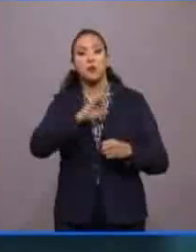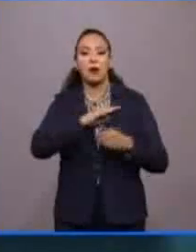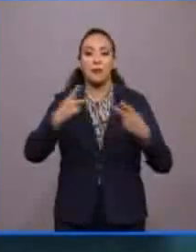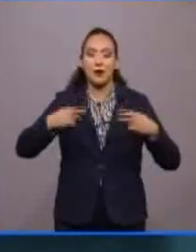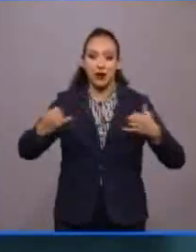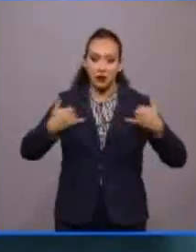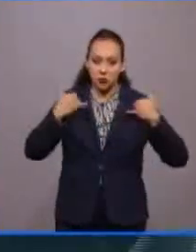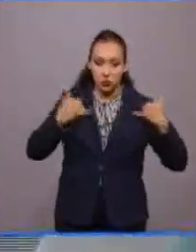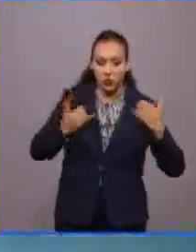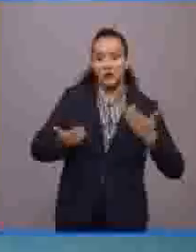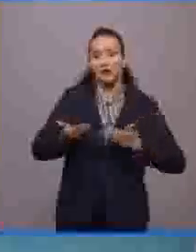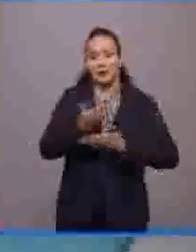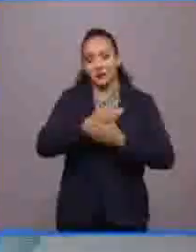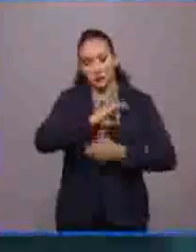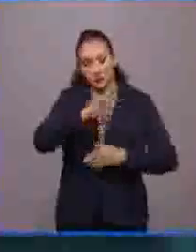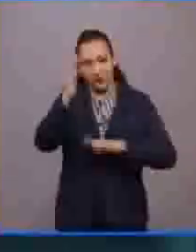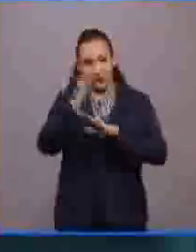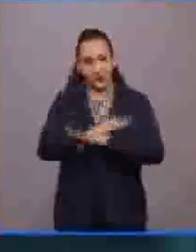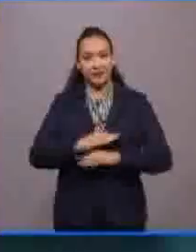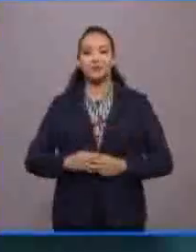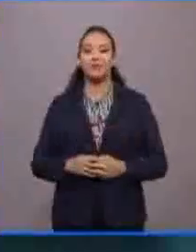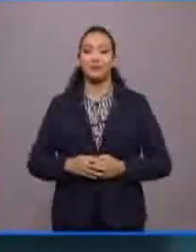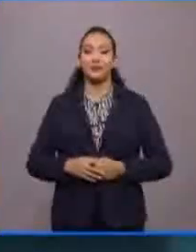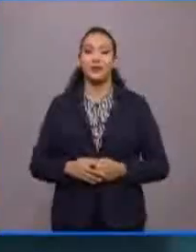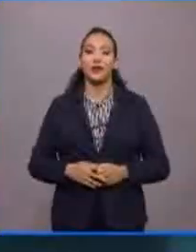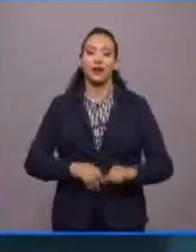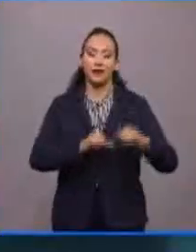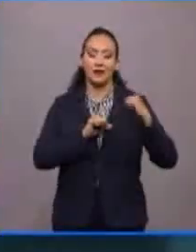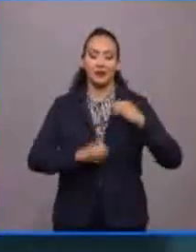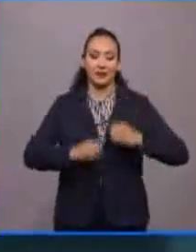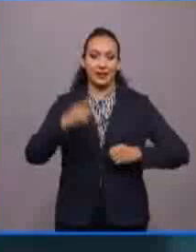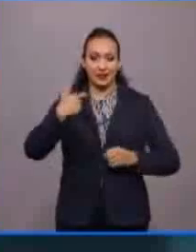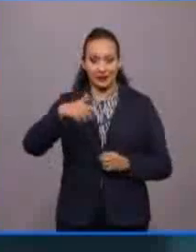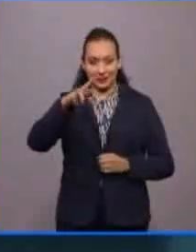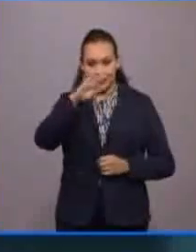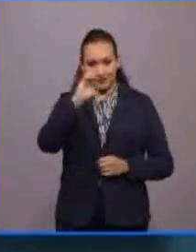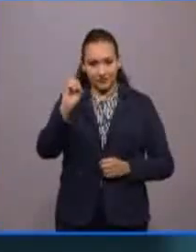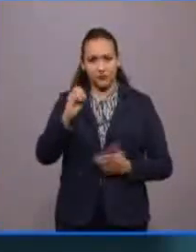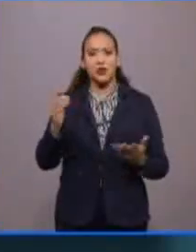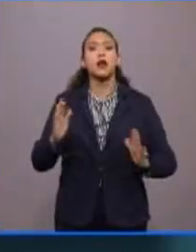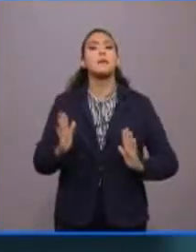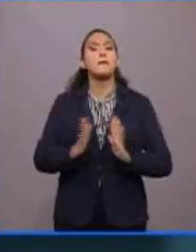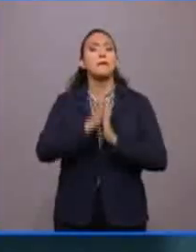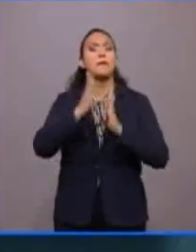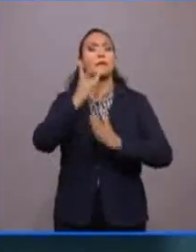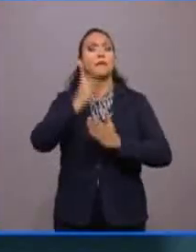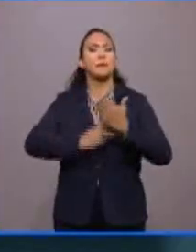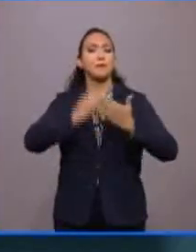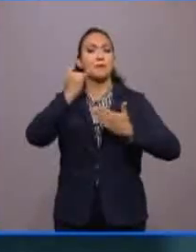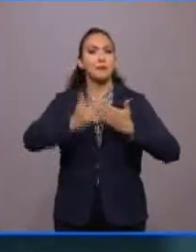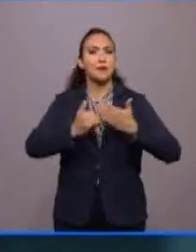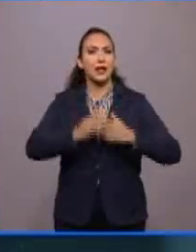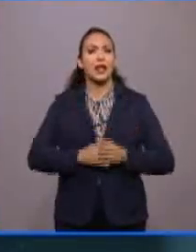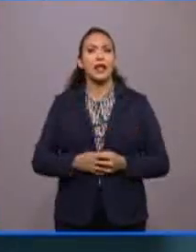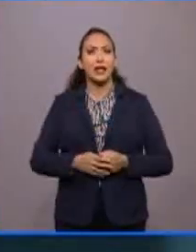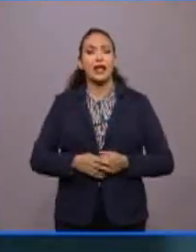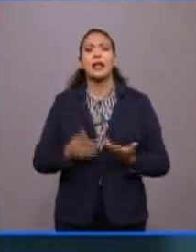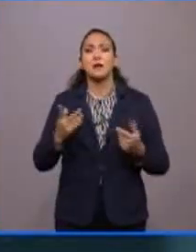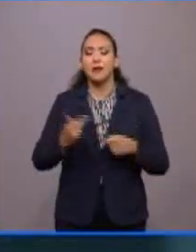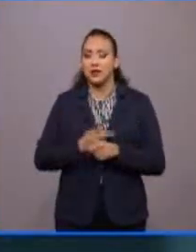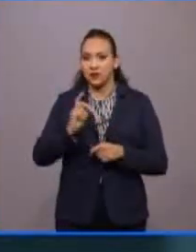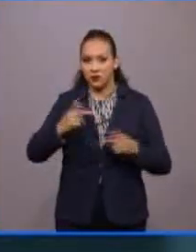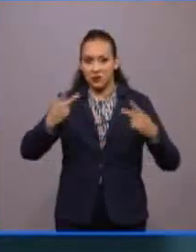los adolescentes. El Poder Judicial de Quintana Roo participa en el proyecto Atlas de Violencia de